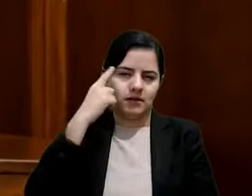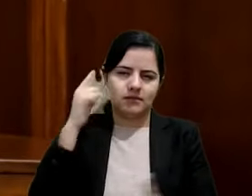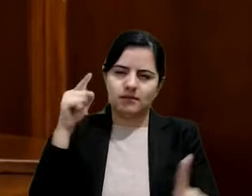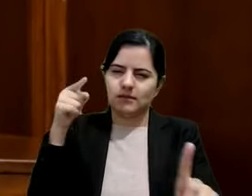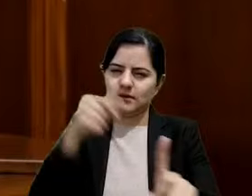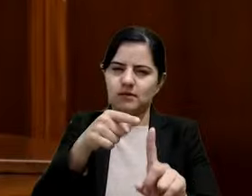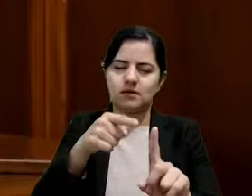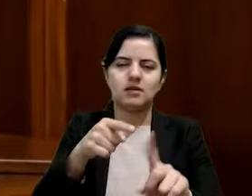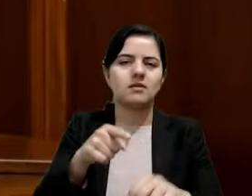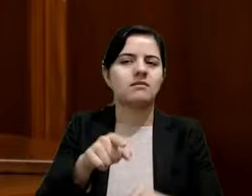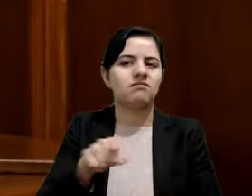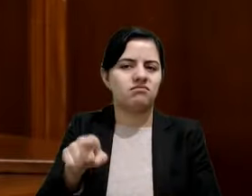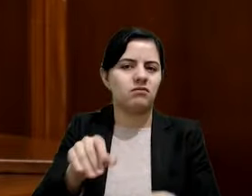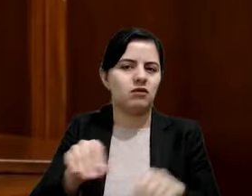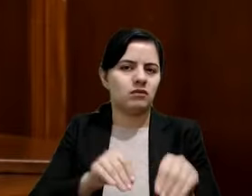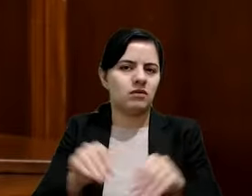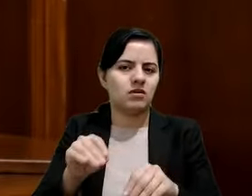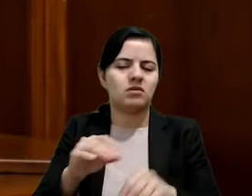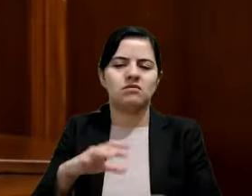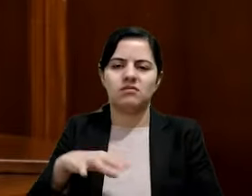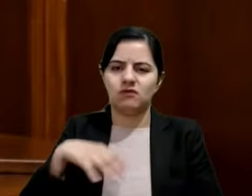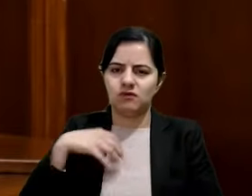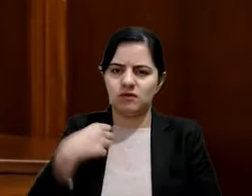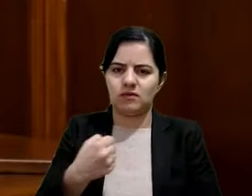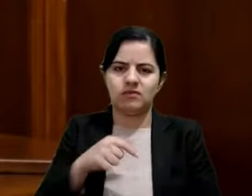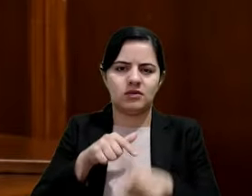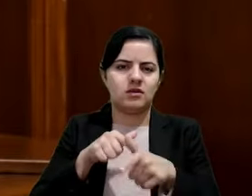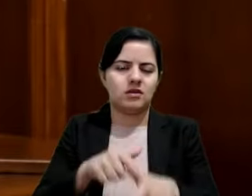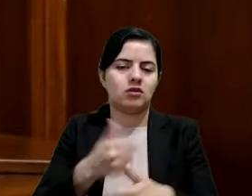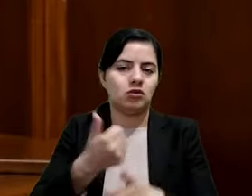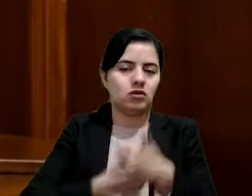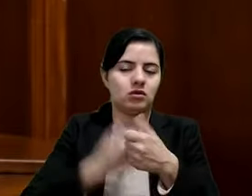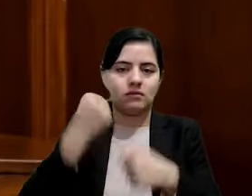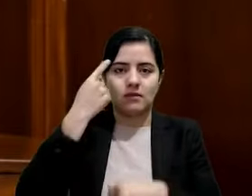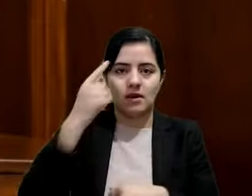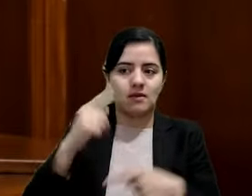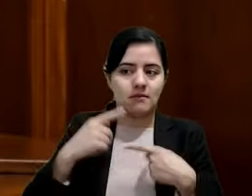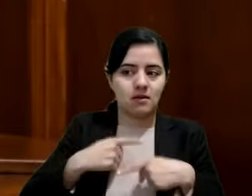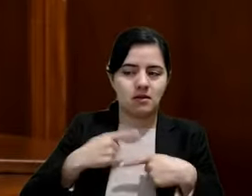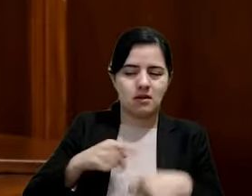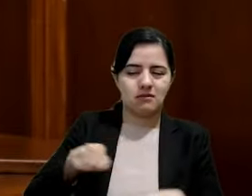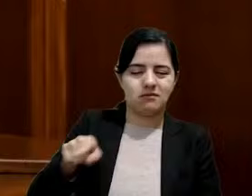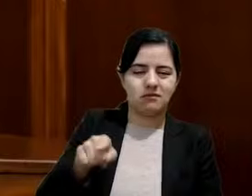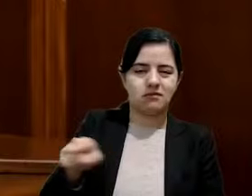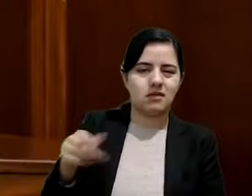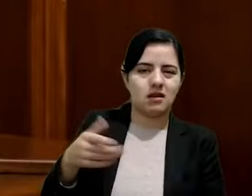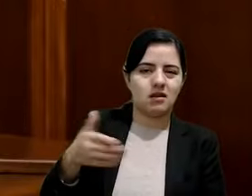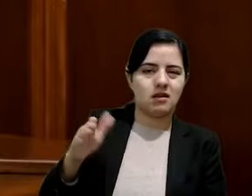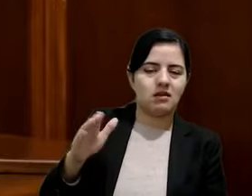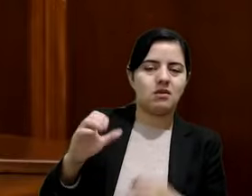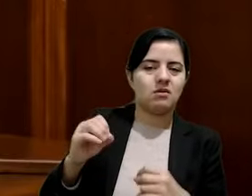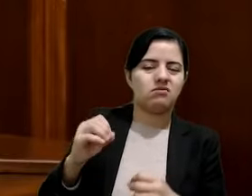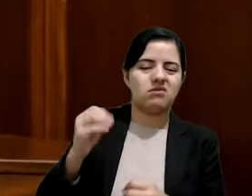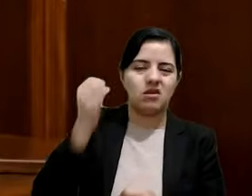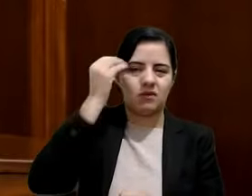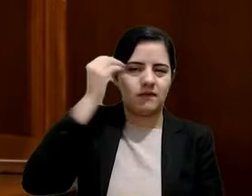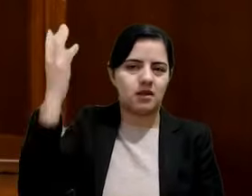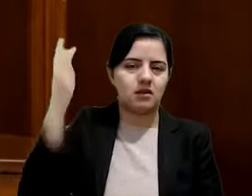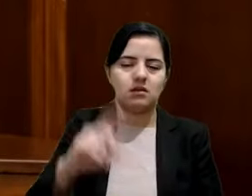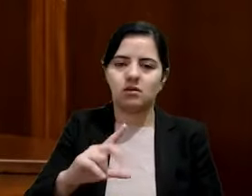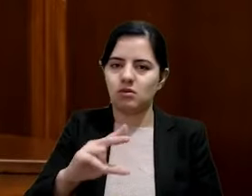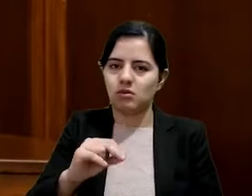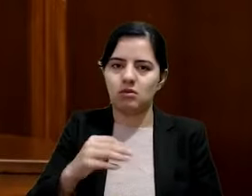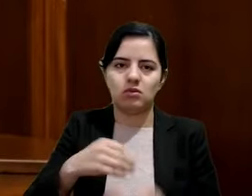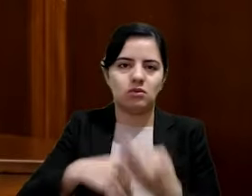seguir luchando para que nadie se quede atrás para que todos los mexiquenses tengan acceso a la salud sin importar su